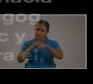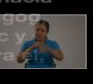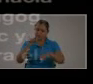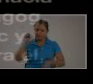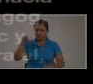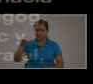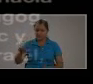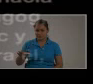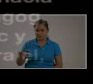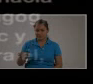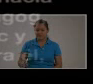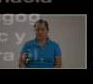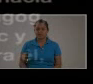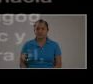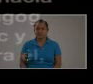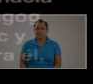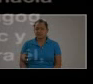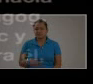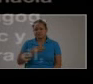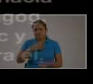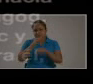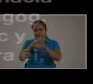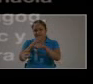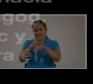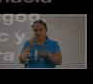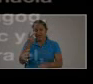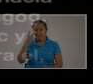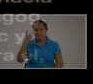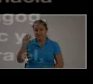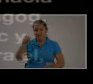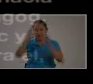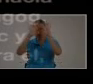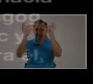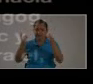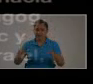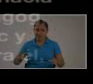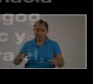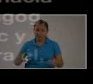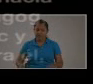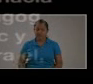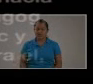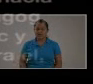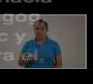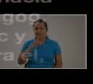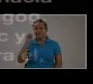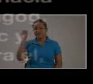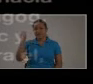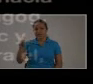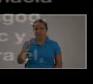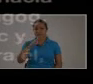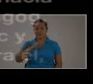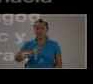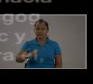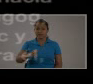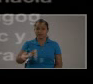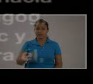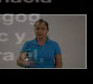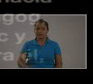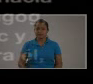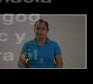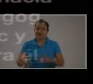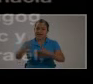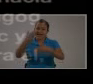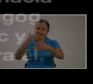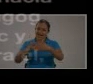permite interpretarlo de esta manera, si me permite verlo de esta manera, esto es la